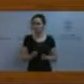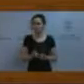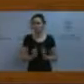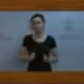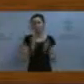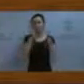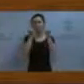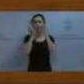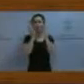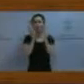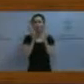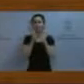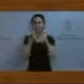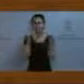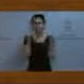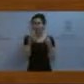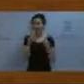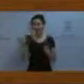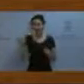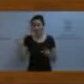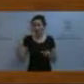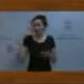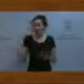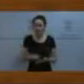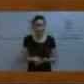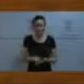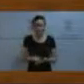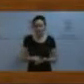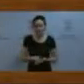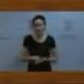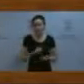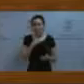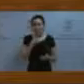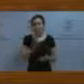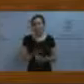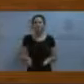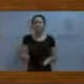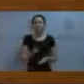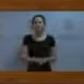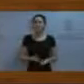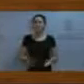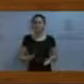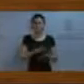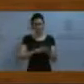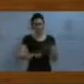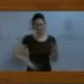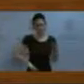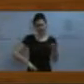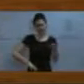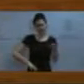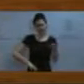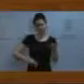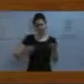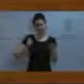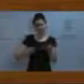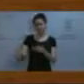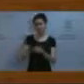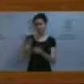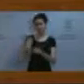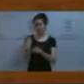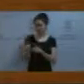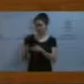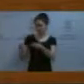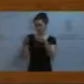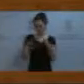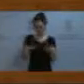pública. Que eso no lo pide la Unión Europea, se lo vuelvo a decir. Y luego, no me ha contestado usted, ha leído efectivamente el escrito que nos mandó, pero no me ha